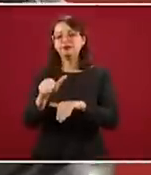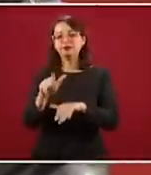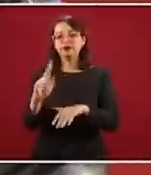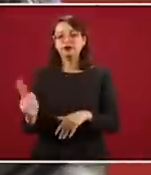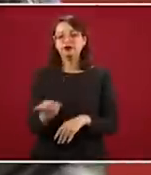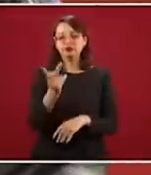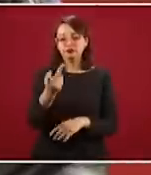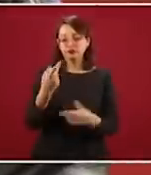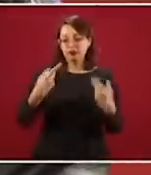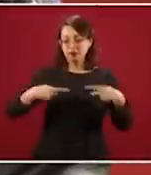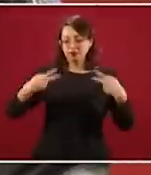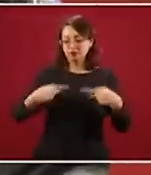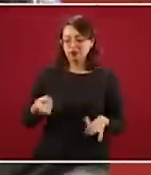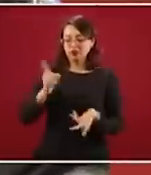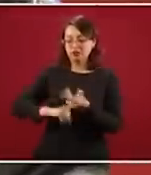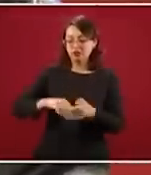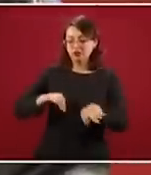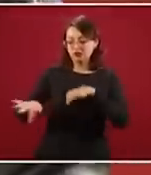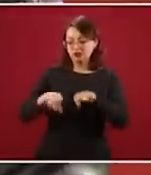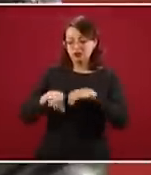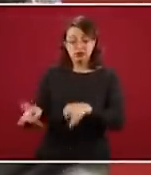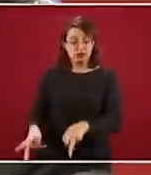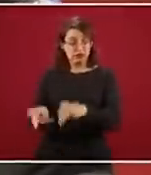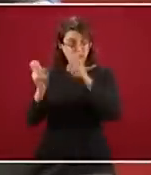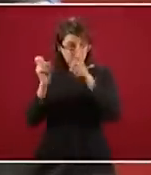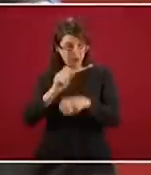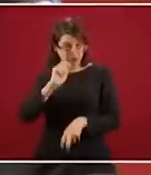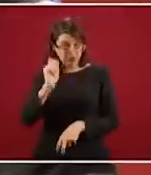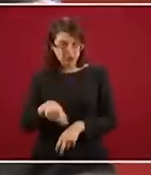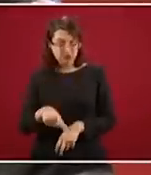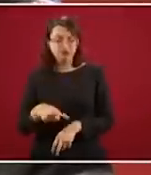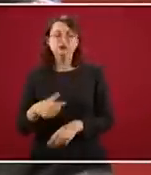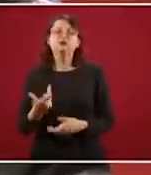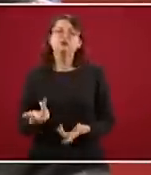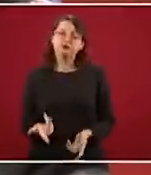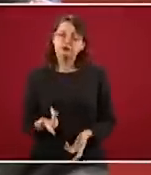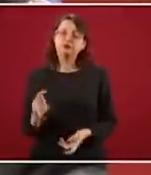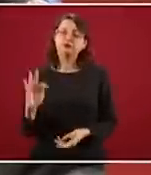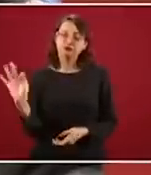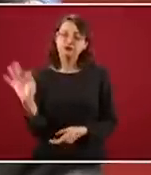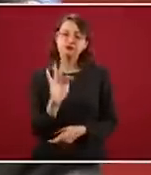personal involucrado de Petróleos Mexicanos, pues no estamos descartando nada.